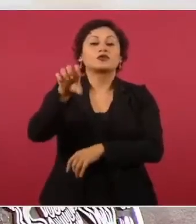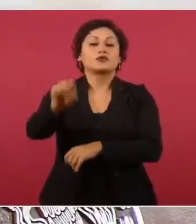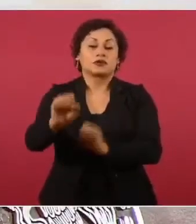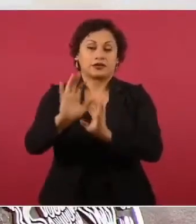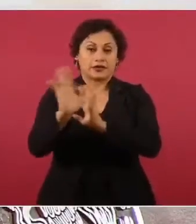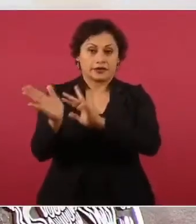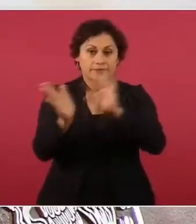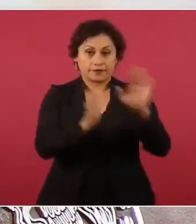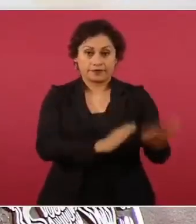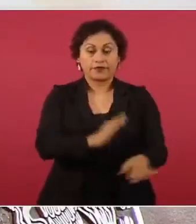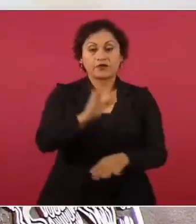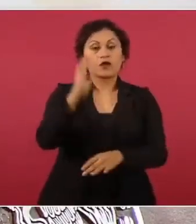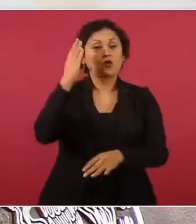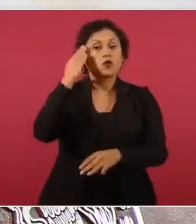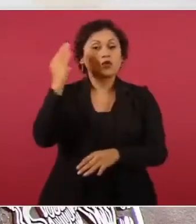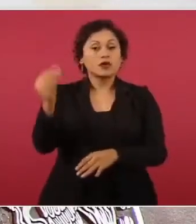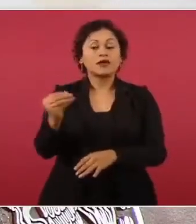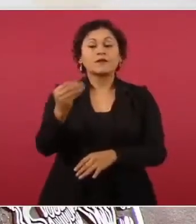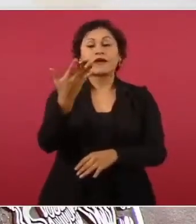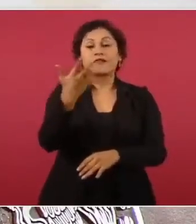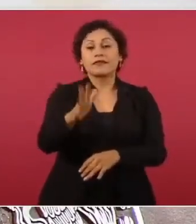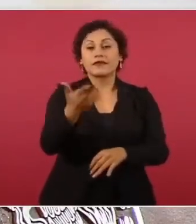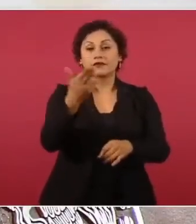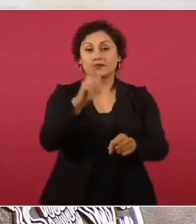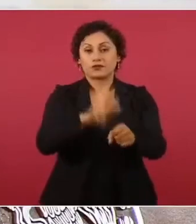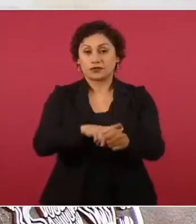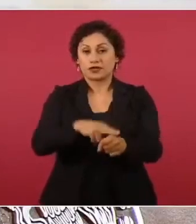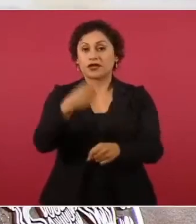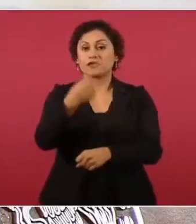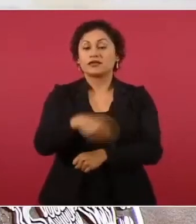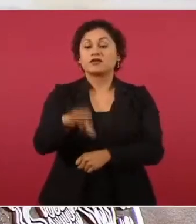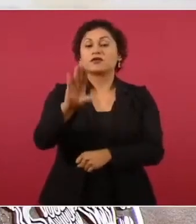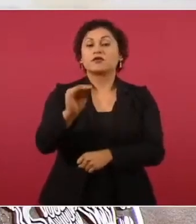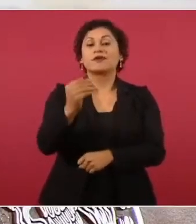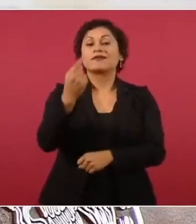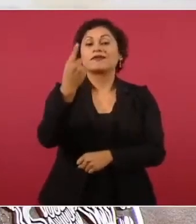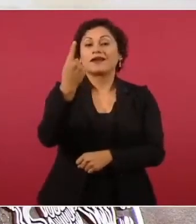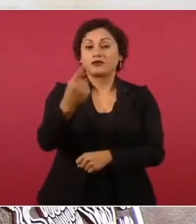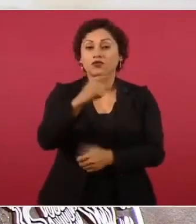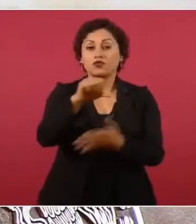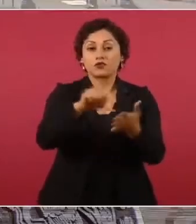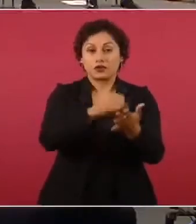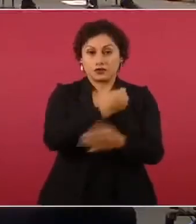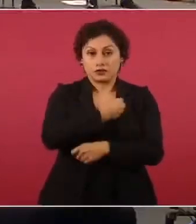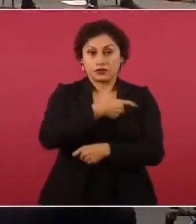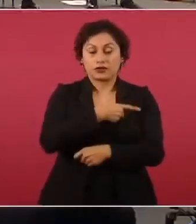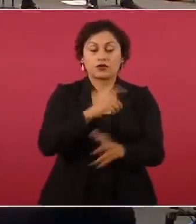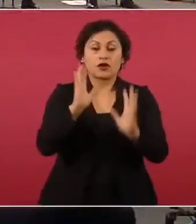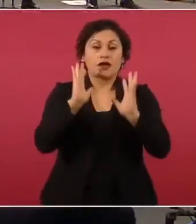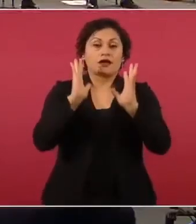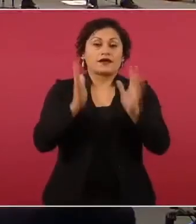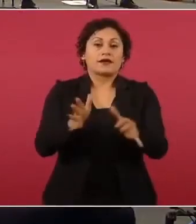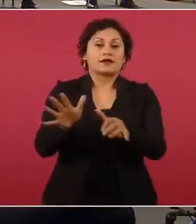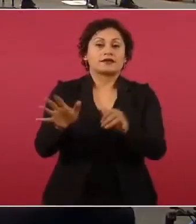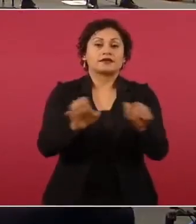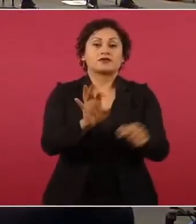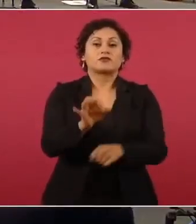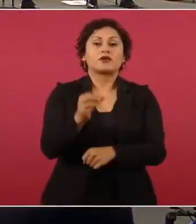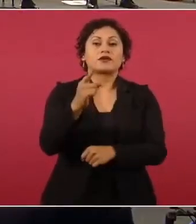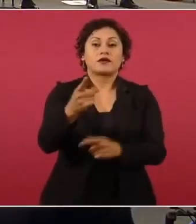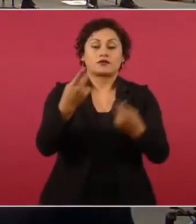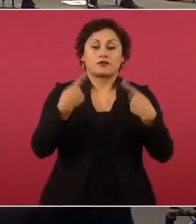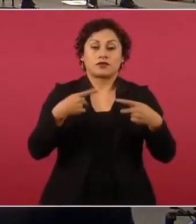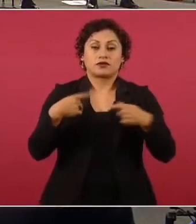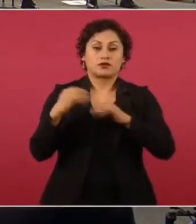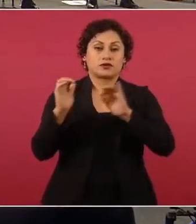caso de Colima, son 10 hospitales y 191 unidades de salud. Ya se cuenta con 641 médicos especialistas, que